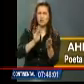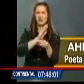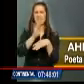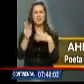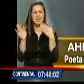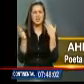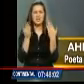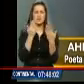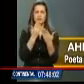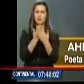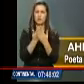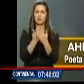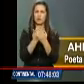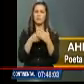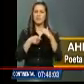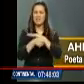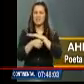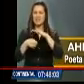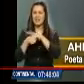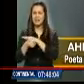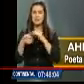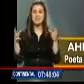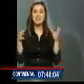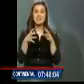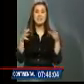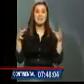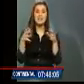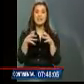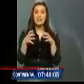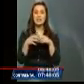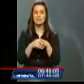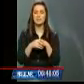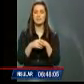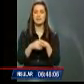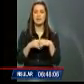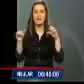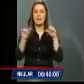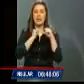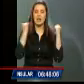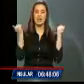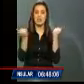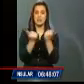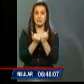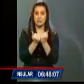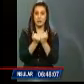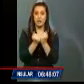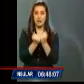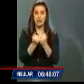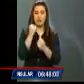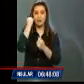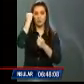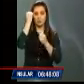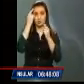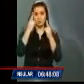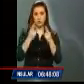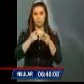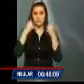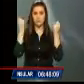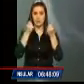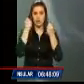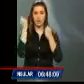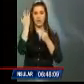masacres y de crímenes de guerra. La Asamblea de los Derechos Humanos, celebrada hace